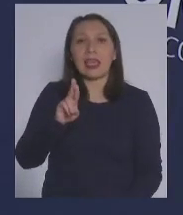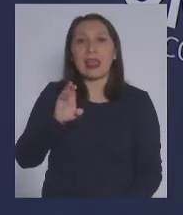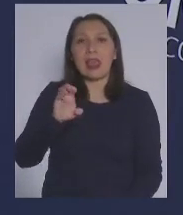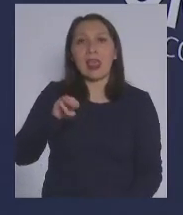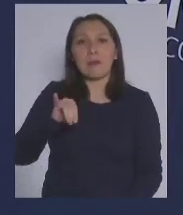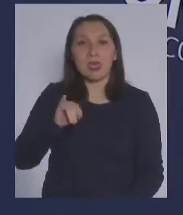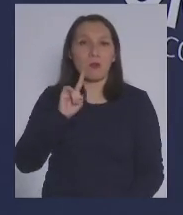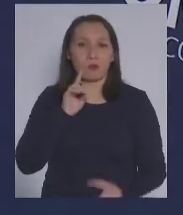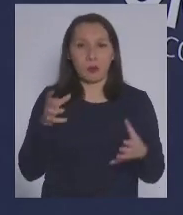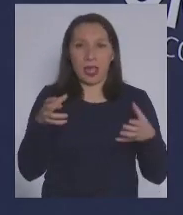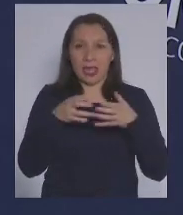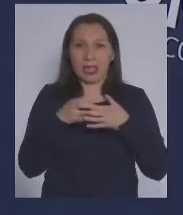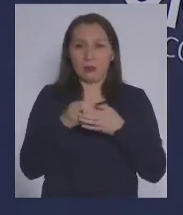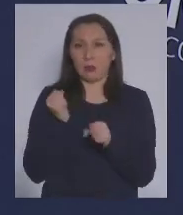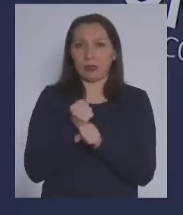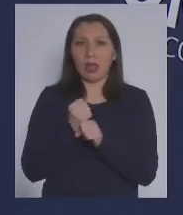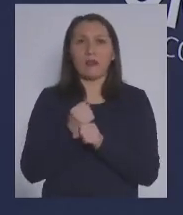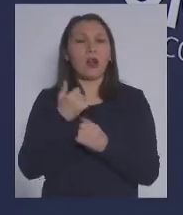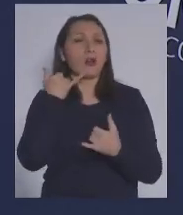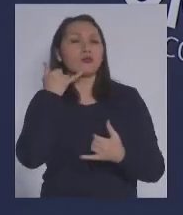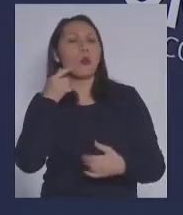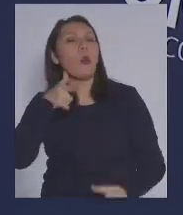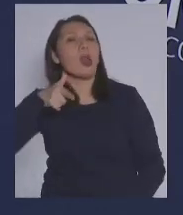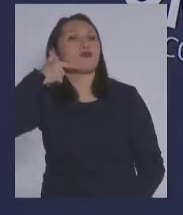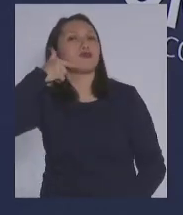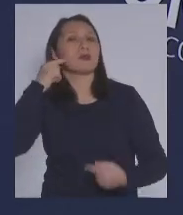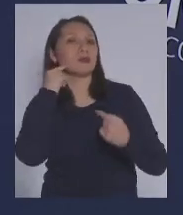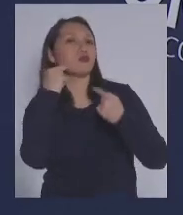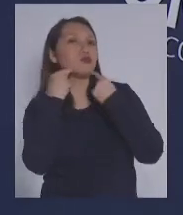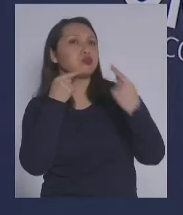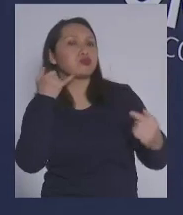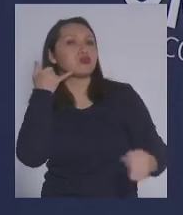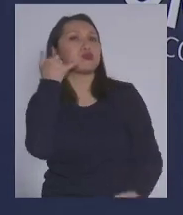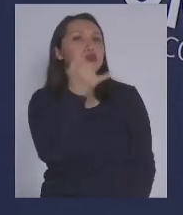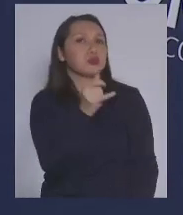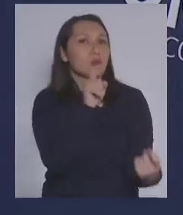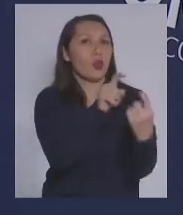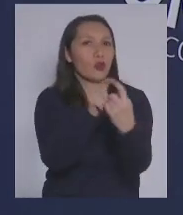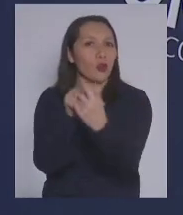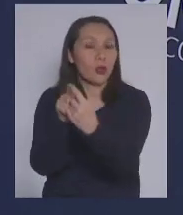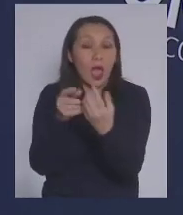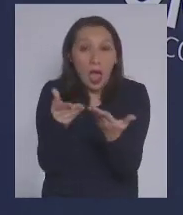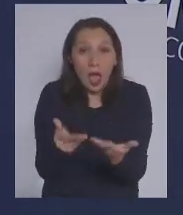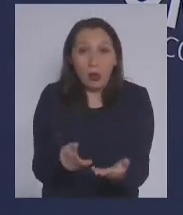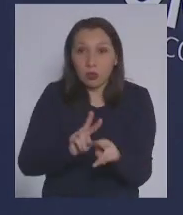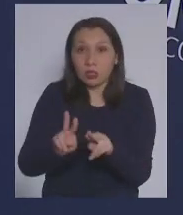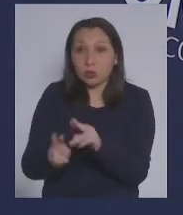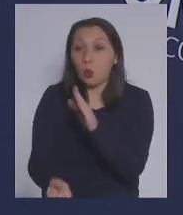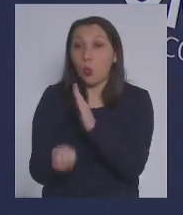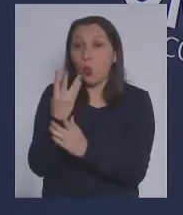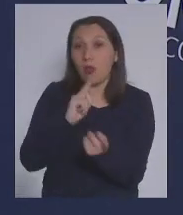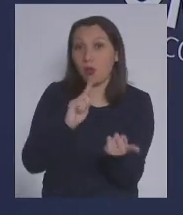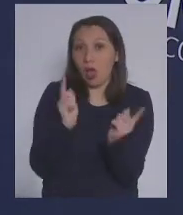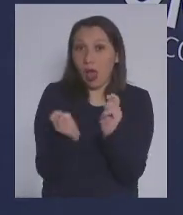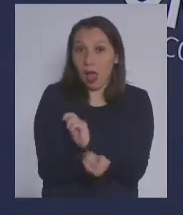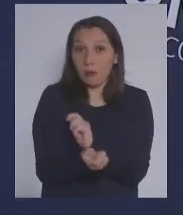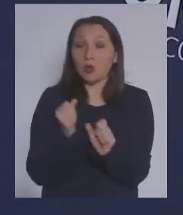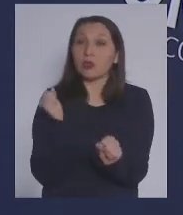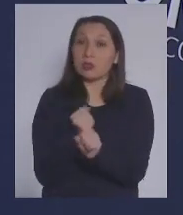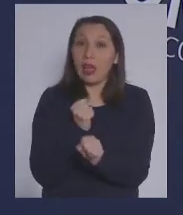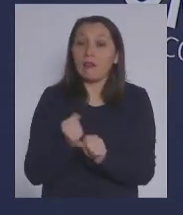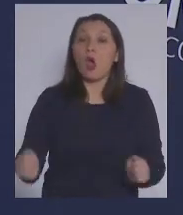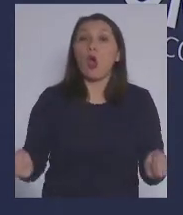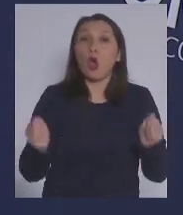sus contact center y también ahora desde que se hizo este nuevo cambio cierto el trabajo